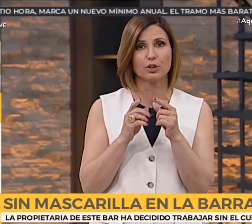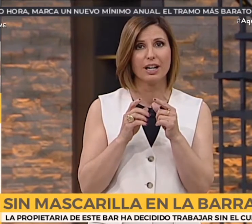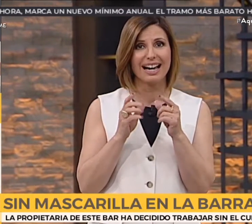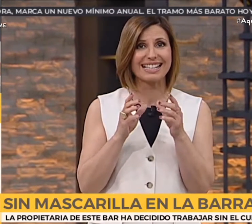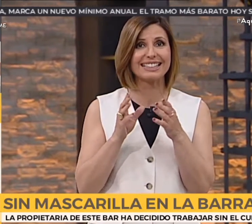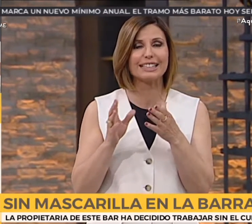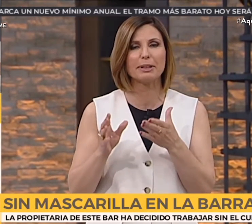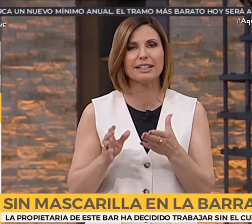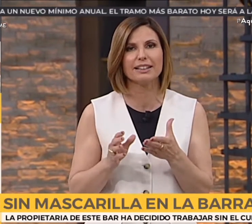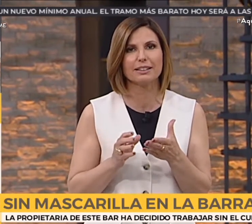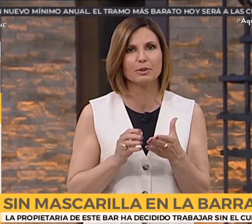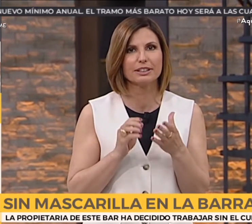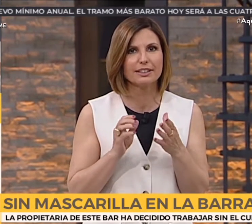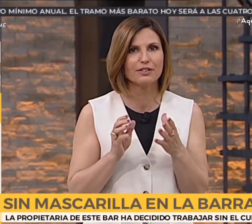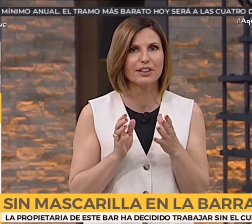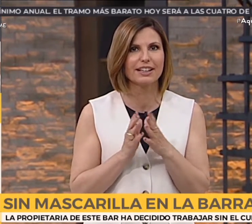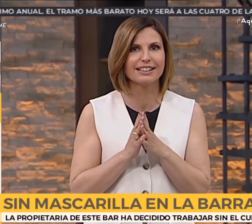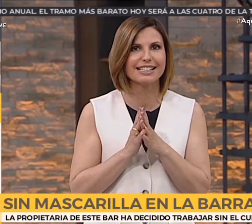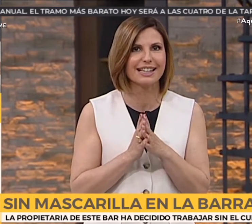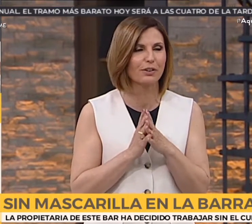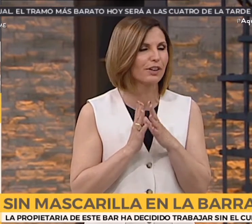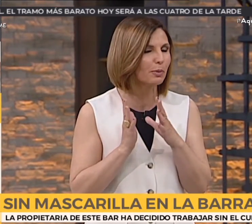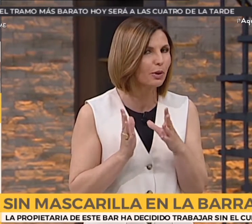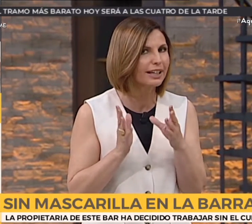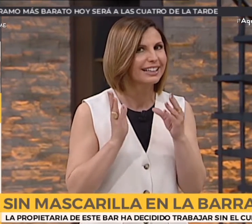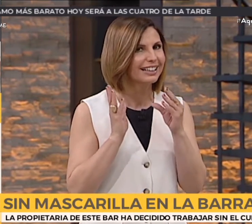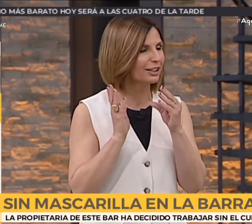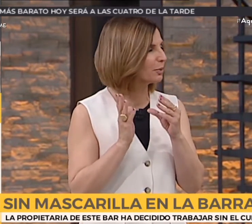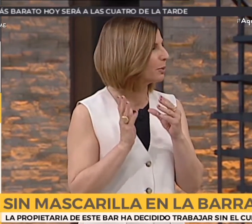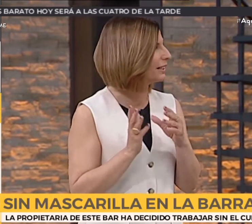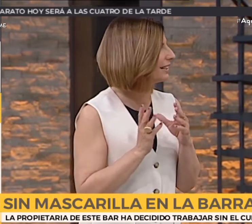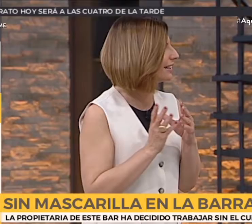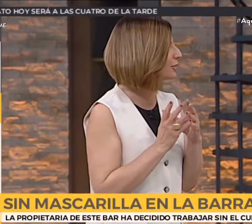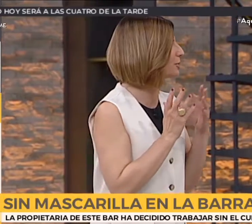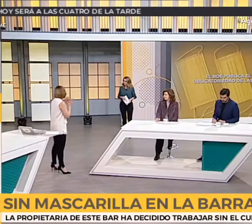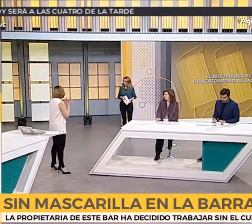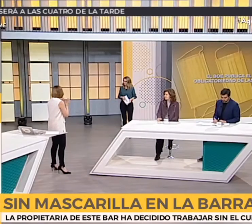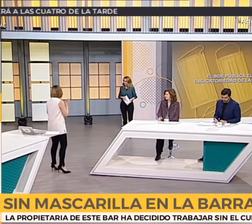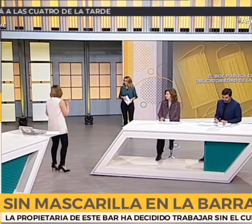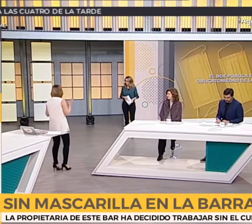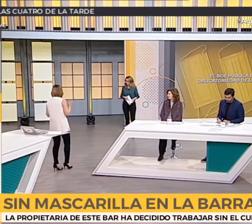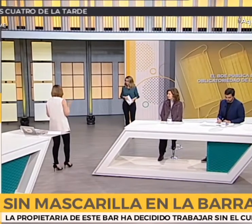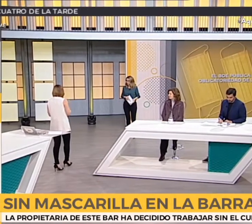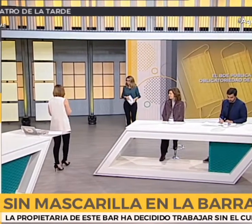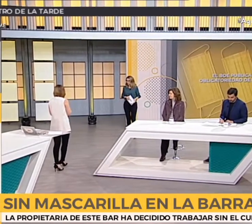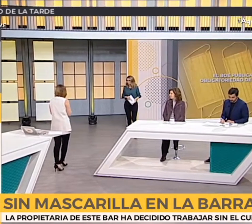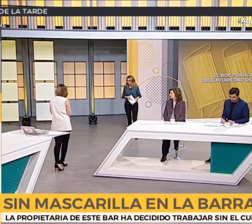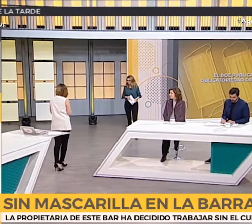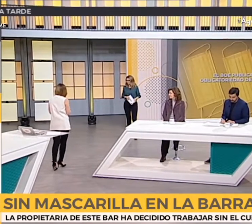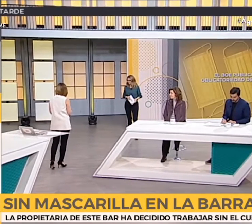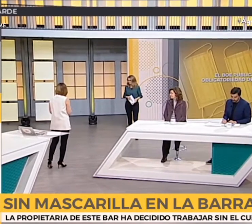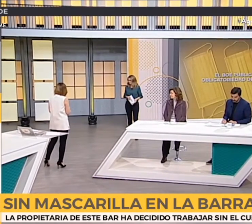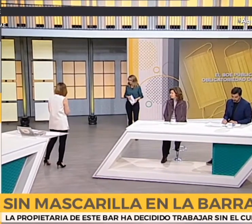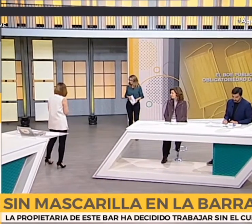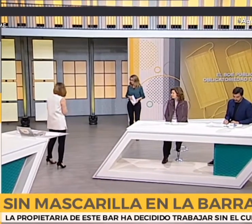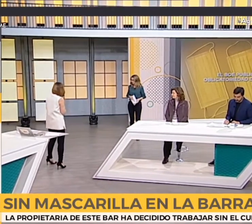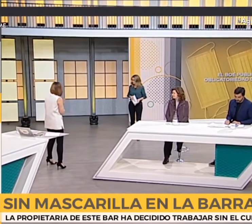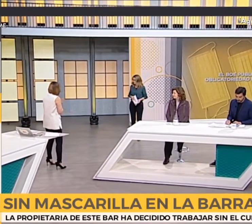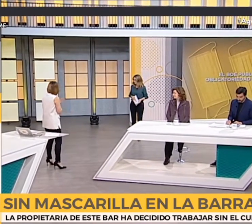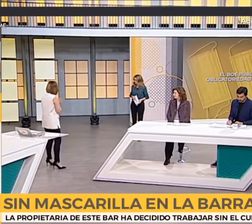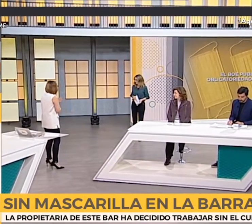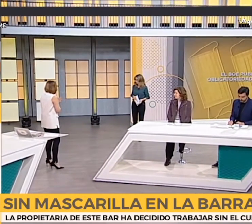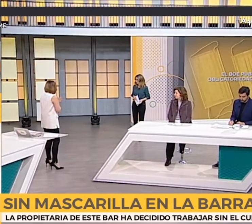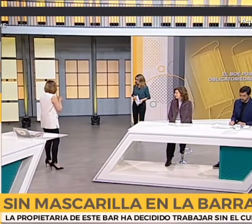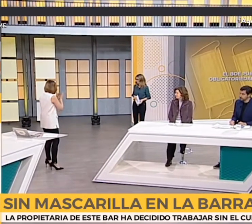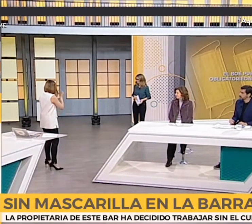estaba atento a esa letra pequeña del Boletín Oficial del Estado, del BOE, que hoy publica la normativa, ese decreto en el que ya no es obligatoria la